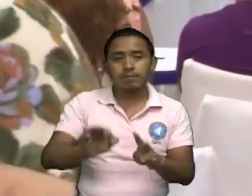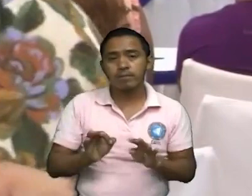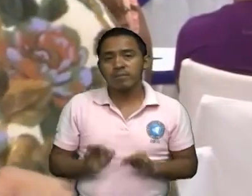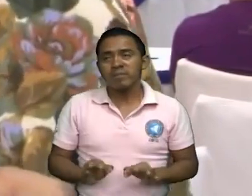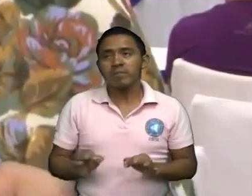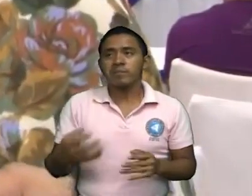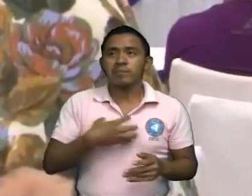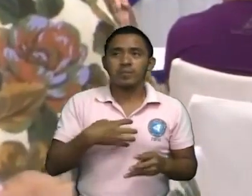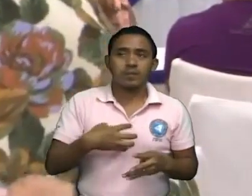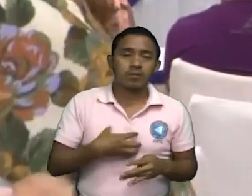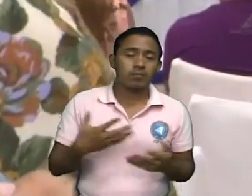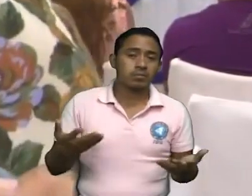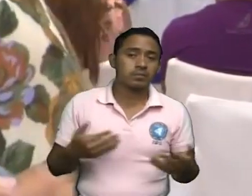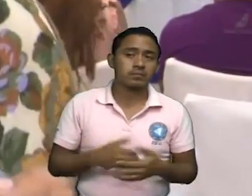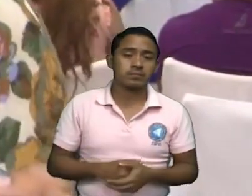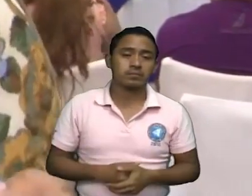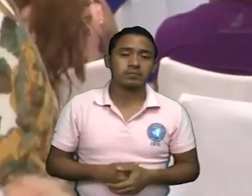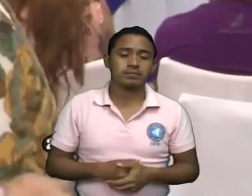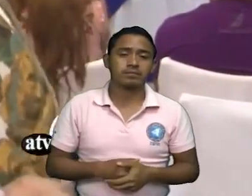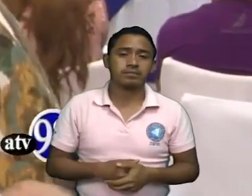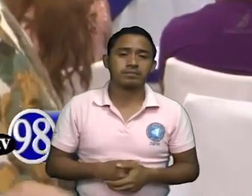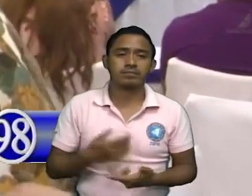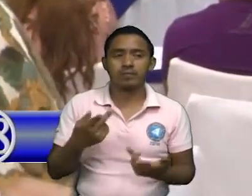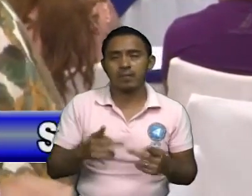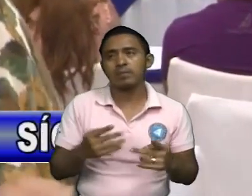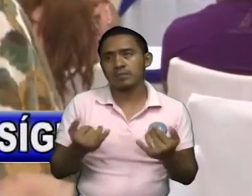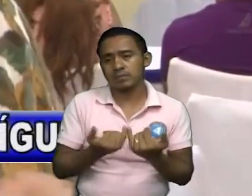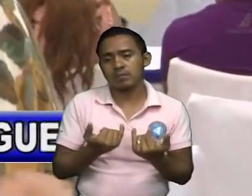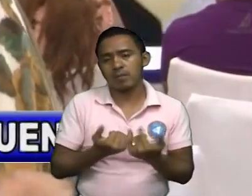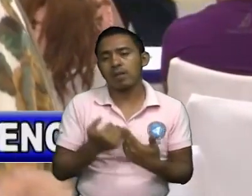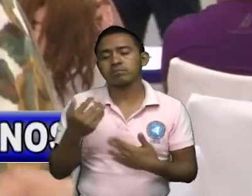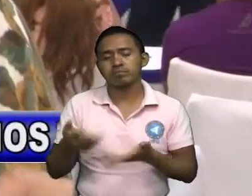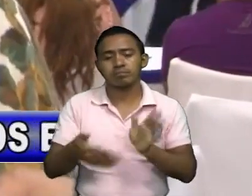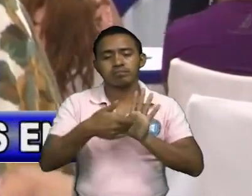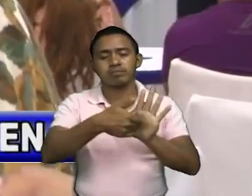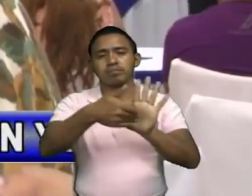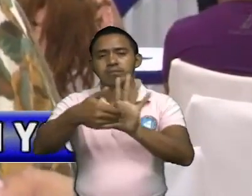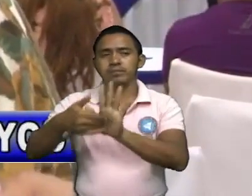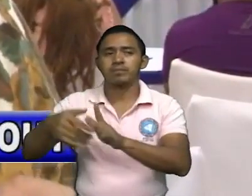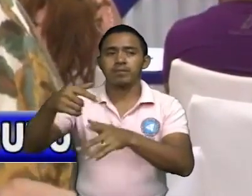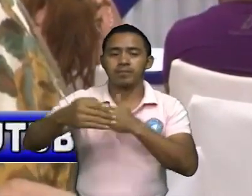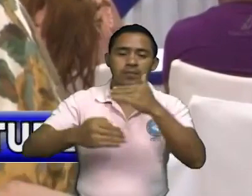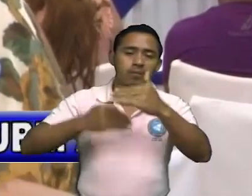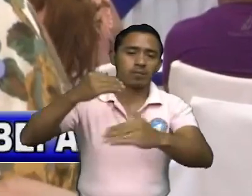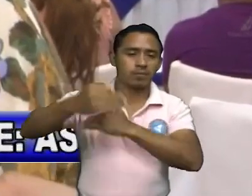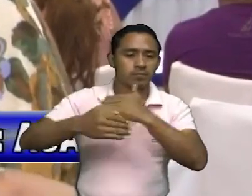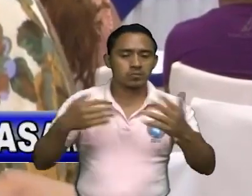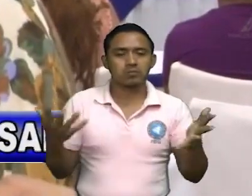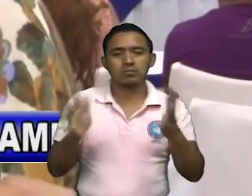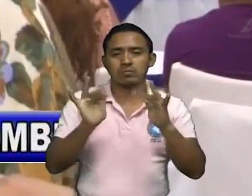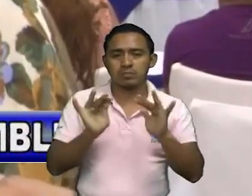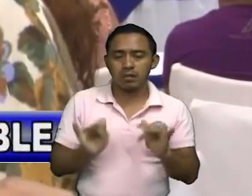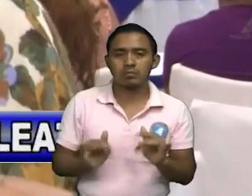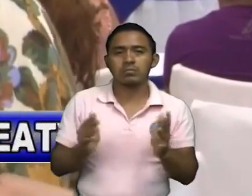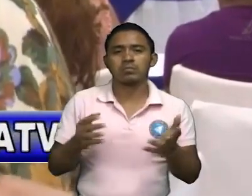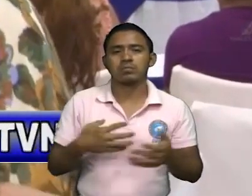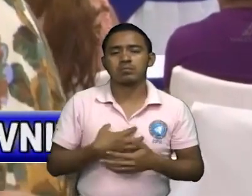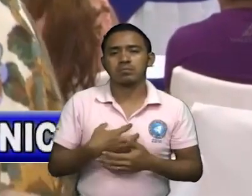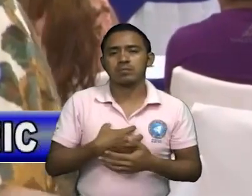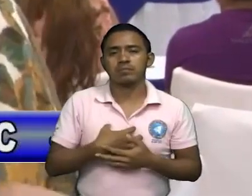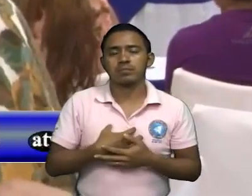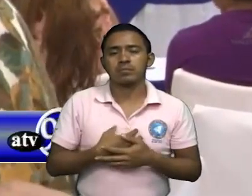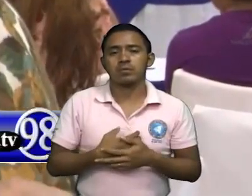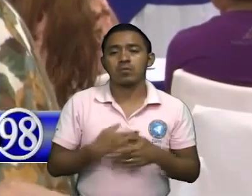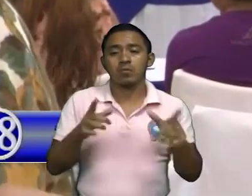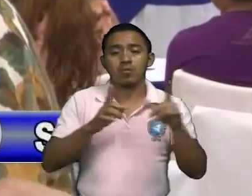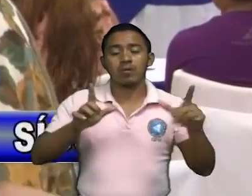que lo contextualice en el territorio. Pero también estamos ofertando esta, en la evolución que ha tenido en los espacios